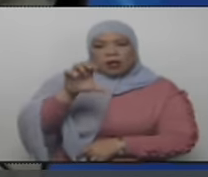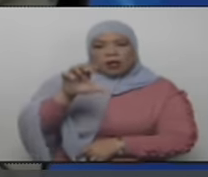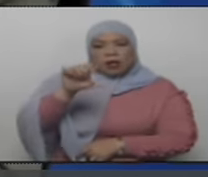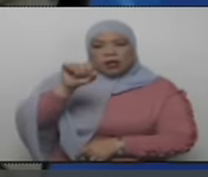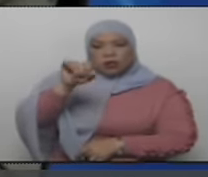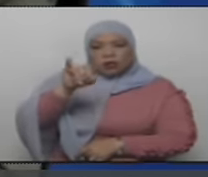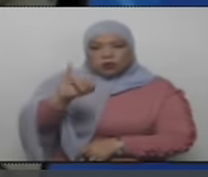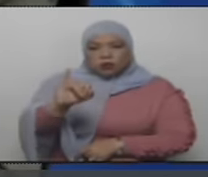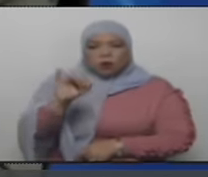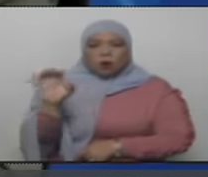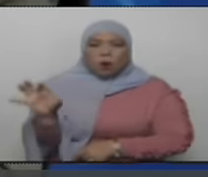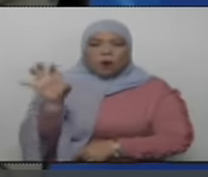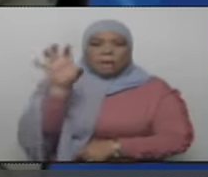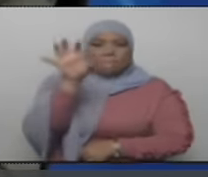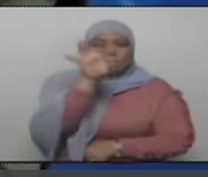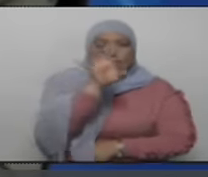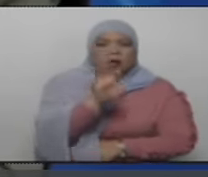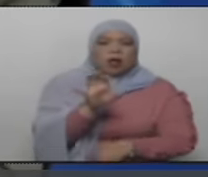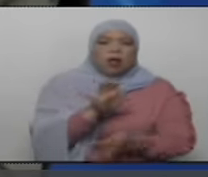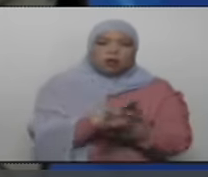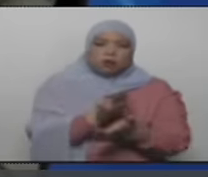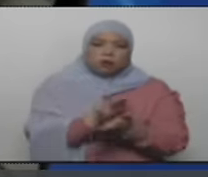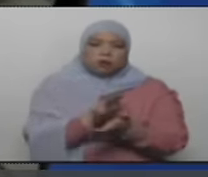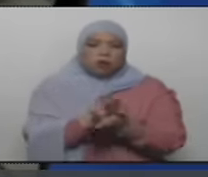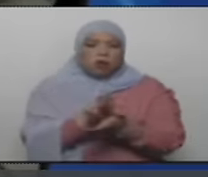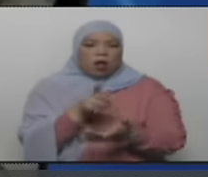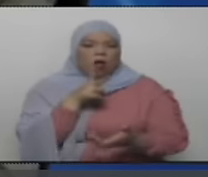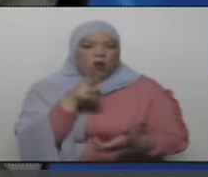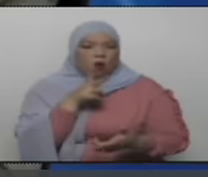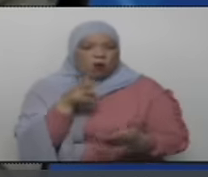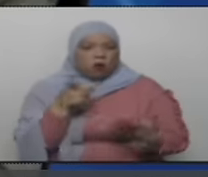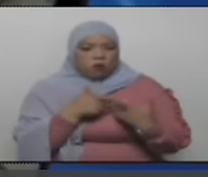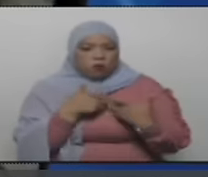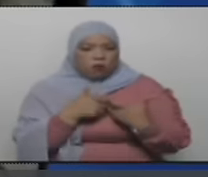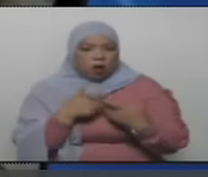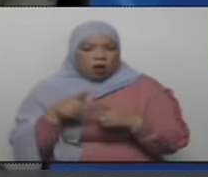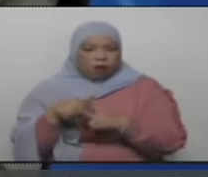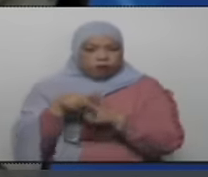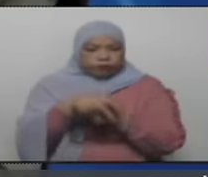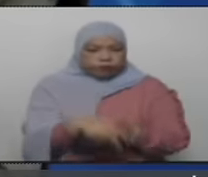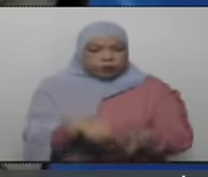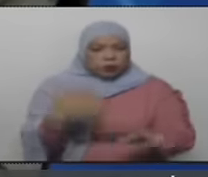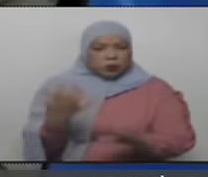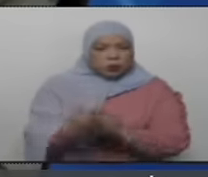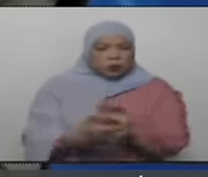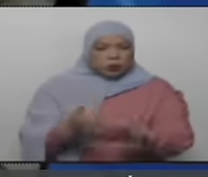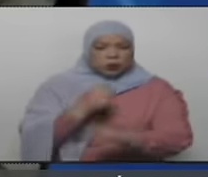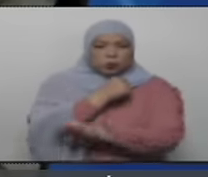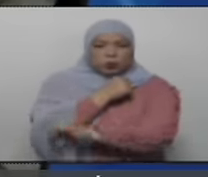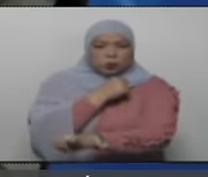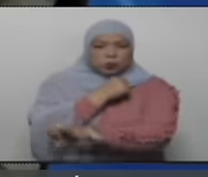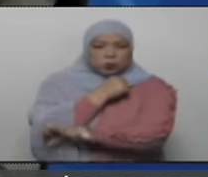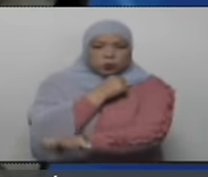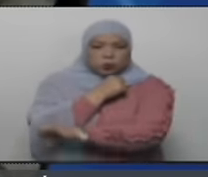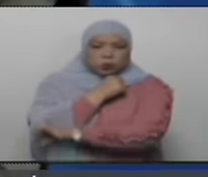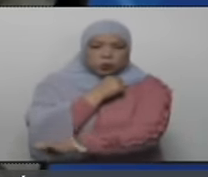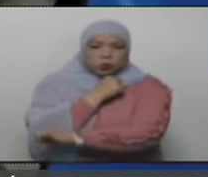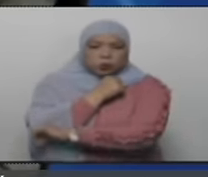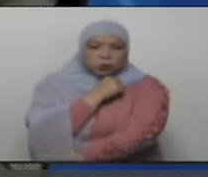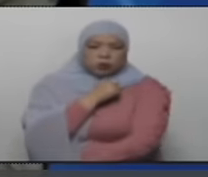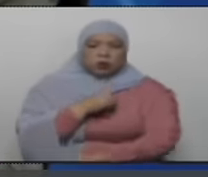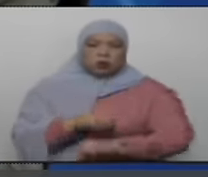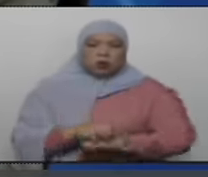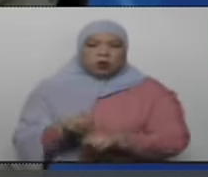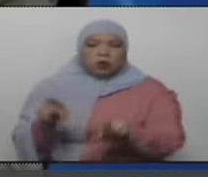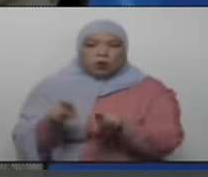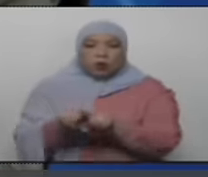los países que quiere desestabilizar, que quiere dañar para colonizarlo. Lo mismo hicieron en el